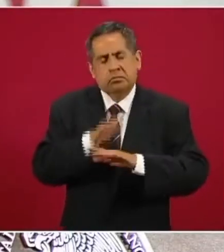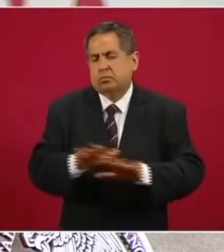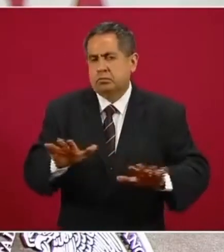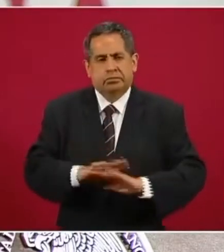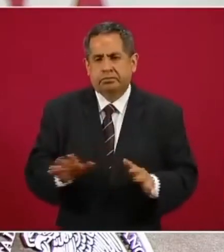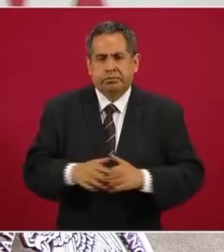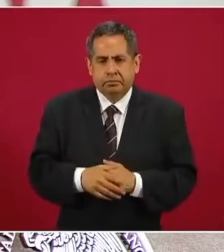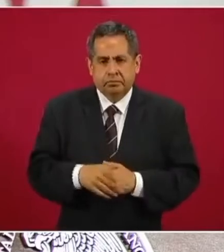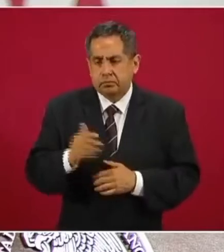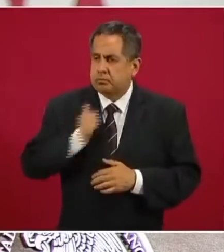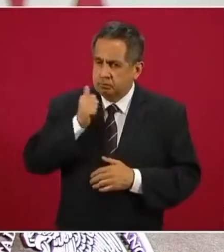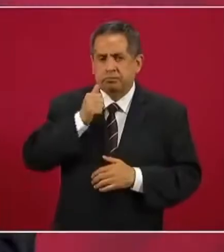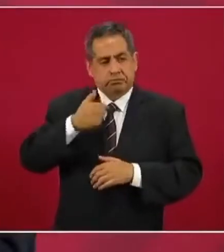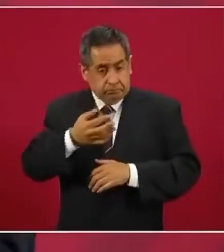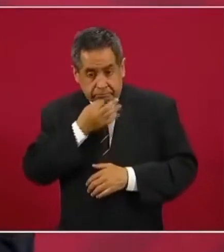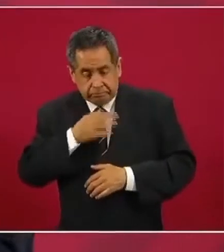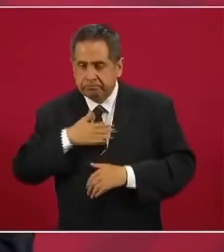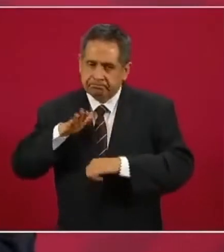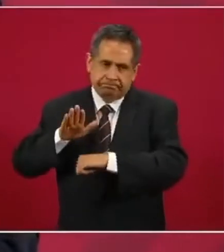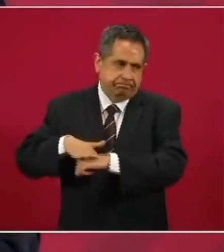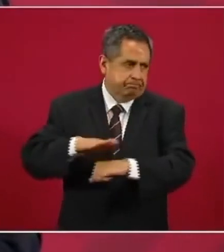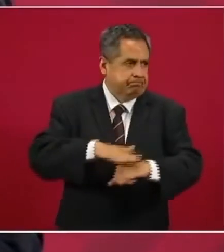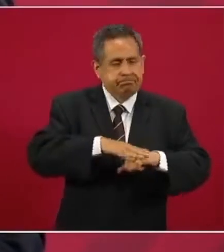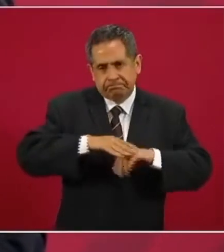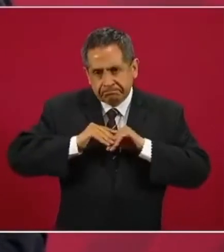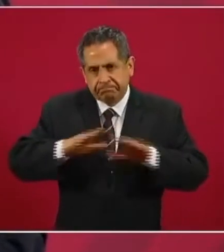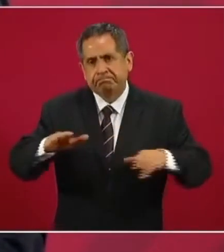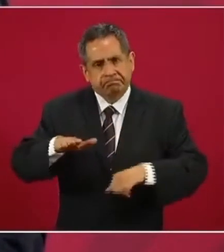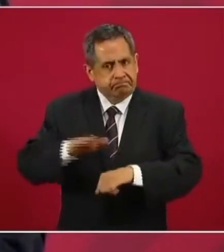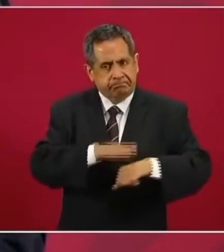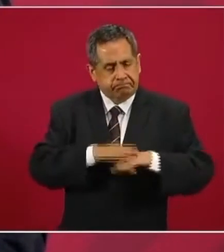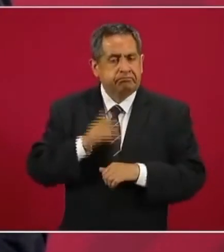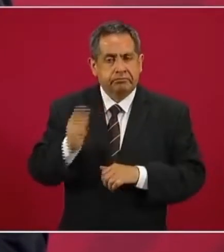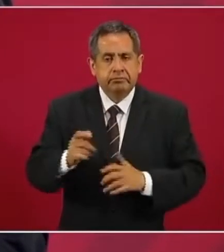Entonces, aprovecho para ya decirles,